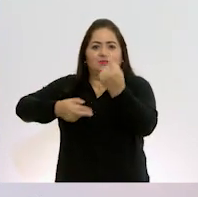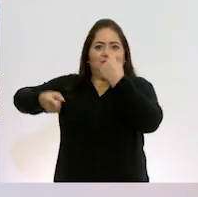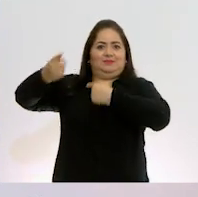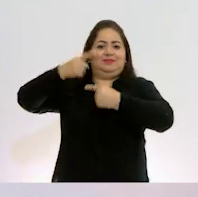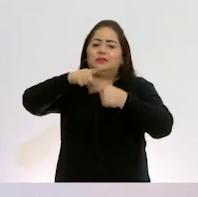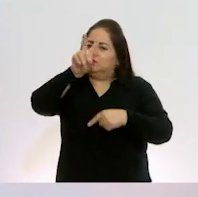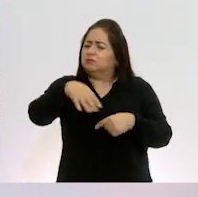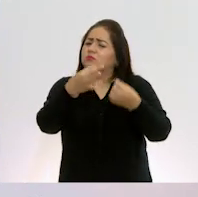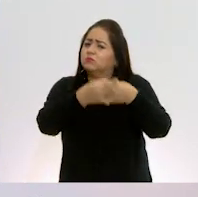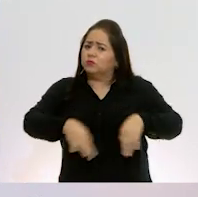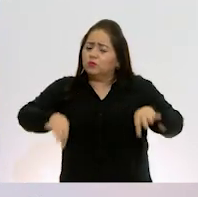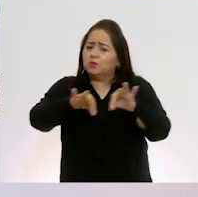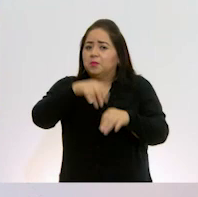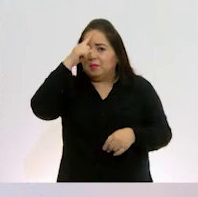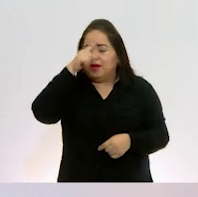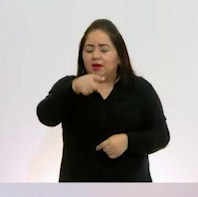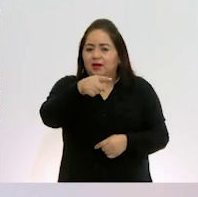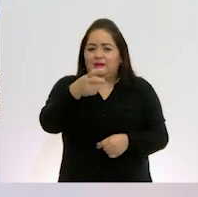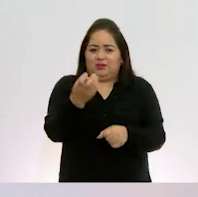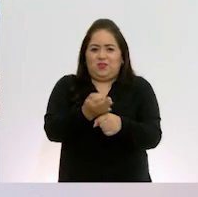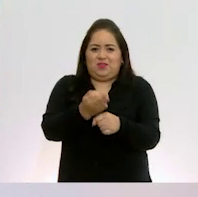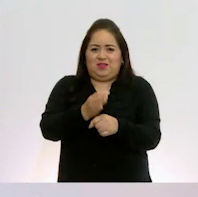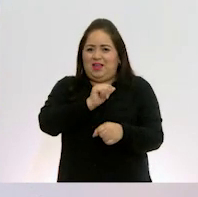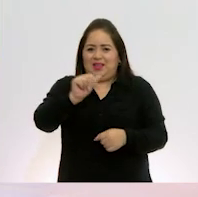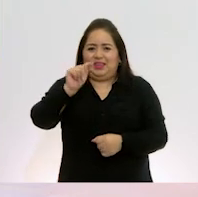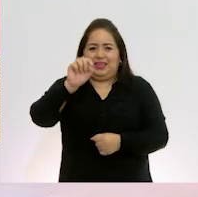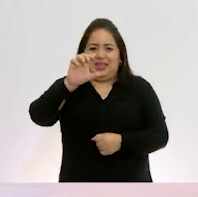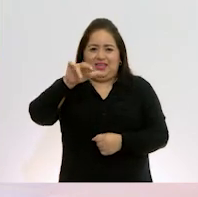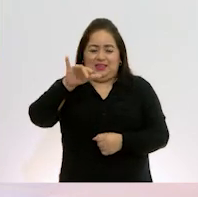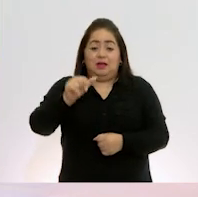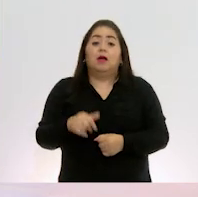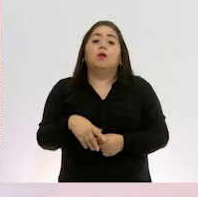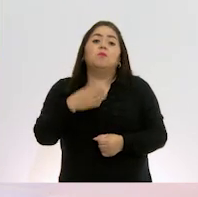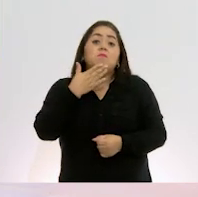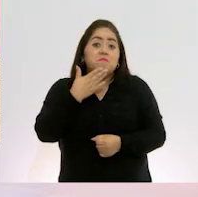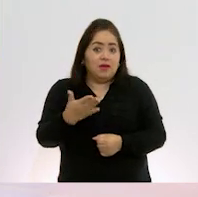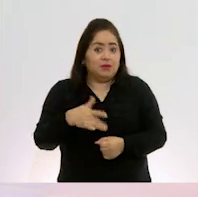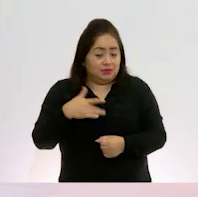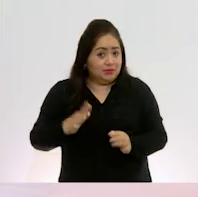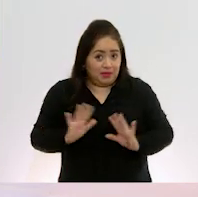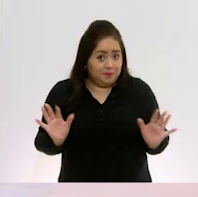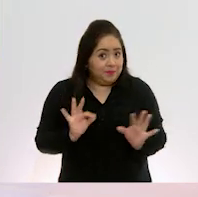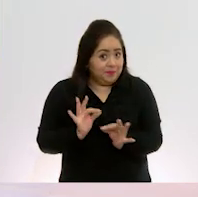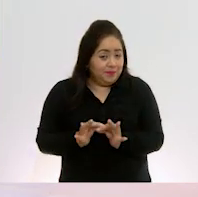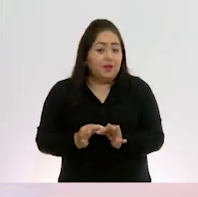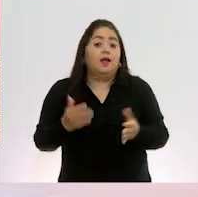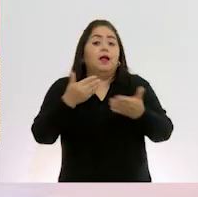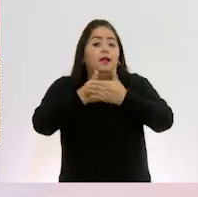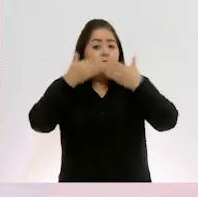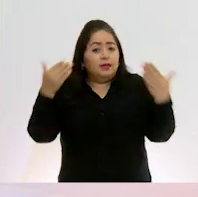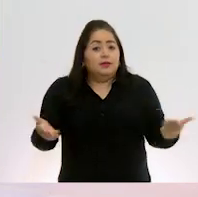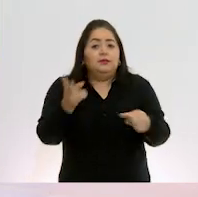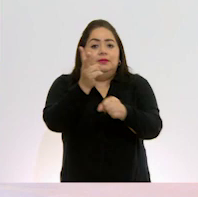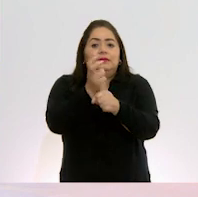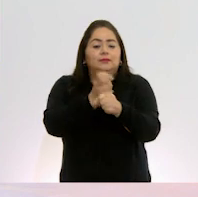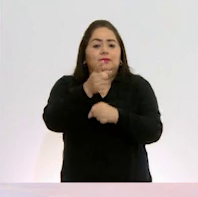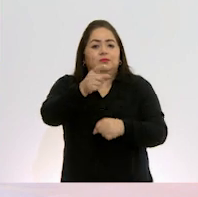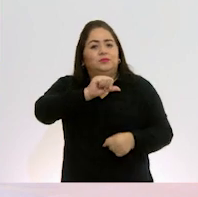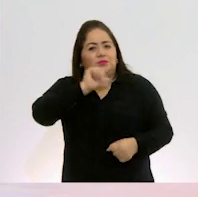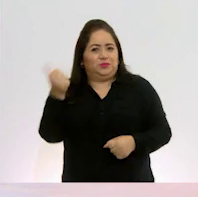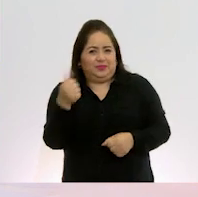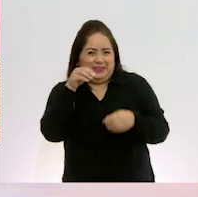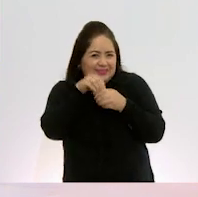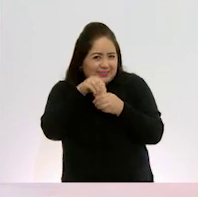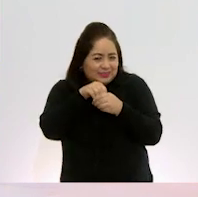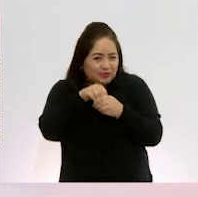es muy importante para reforzar esta parte de la atención. Muy bien, ¿ya te sientes mejor? Ahora quiero invitarte a esta misión secreta.